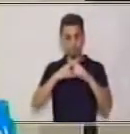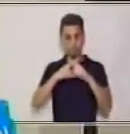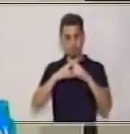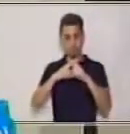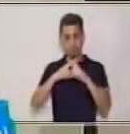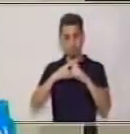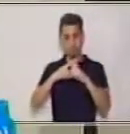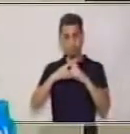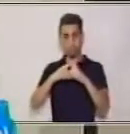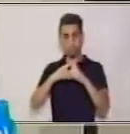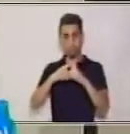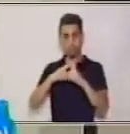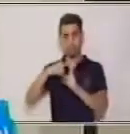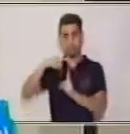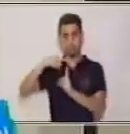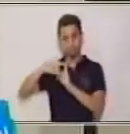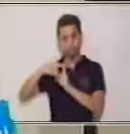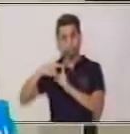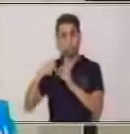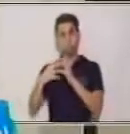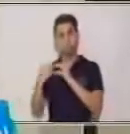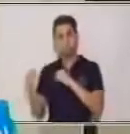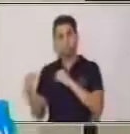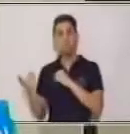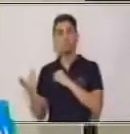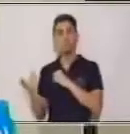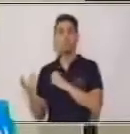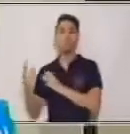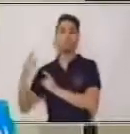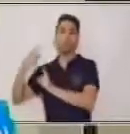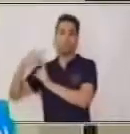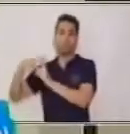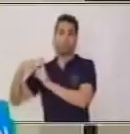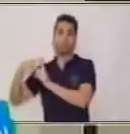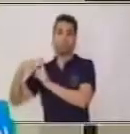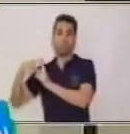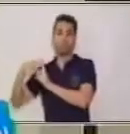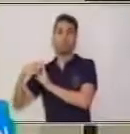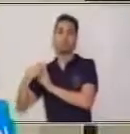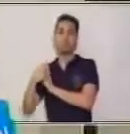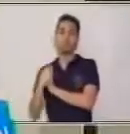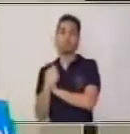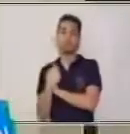por positivo va a ser igual a positivo.